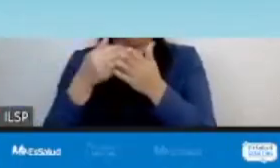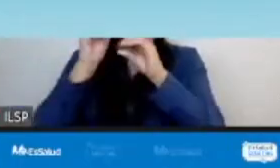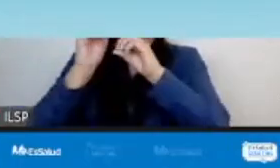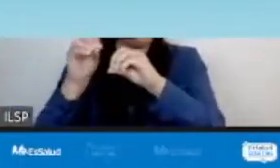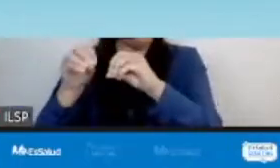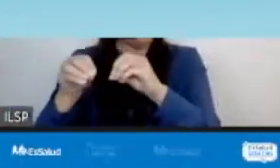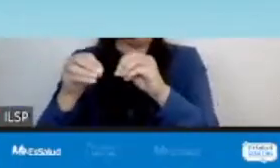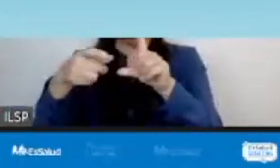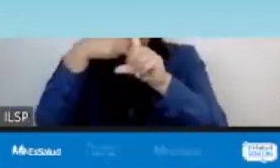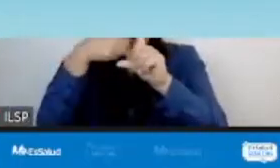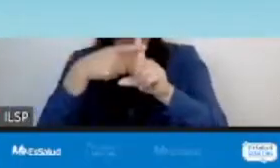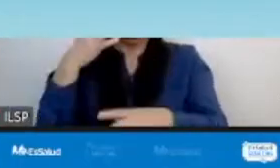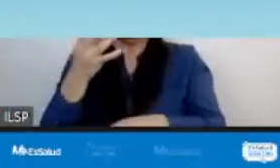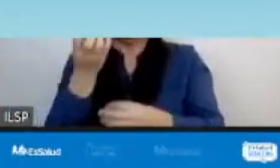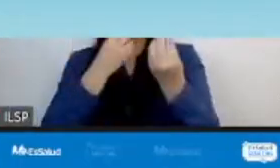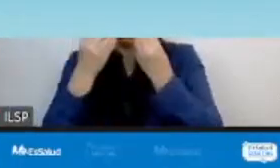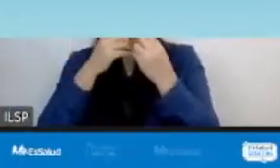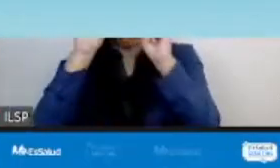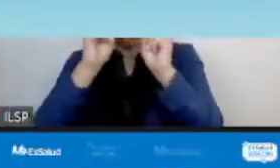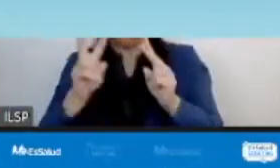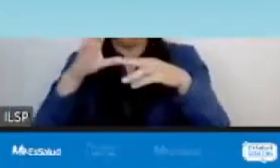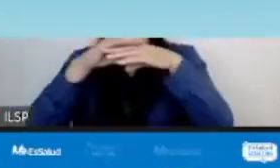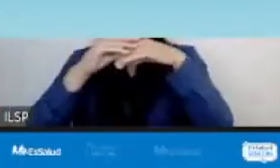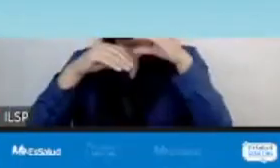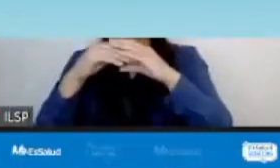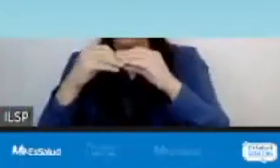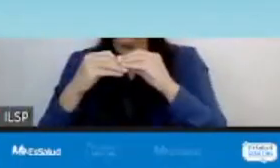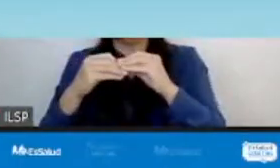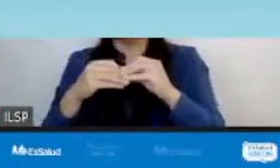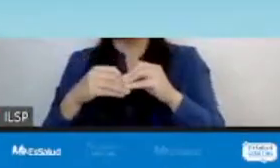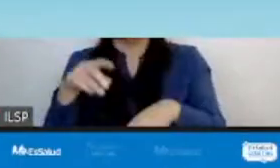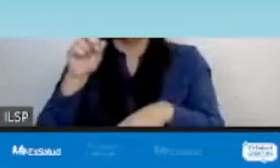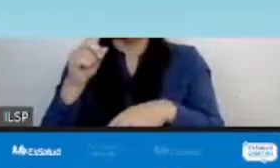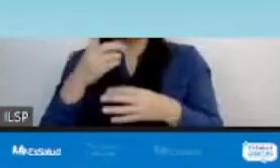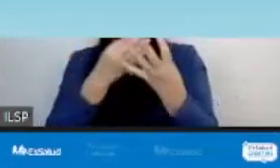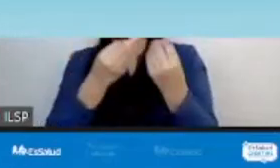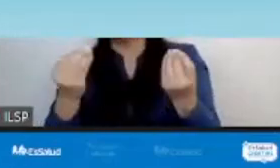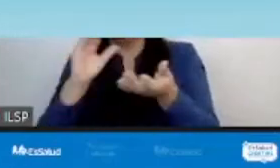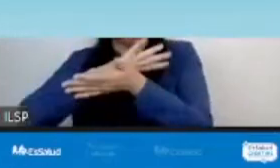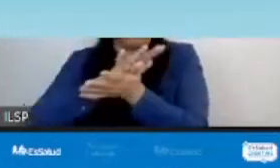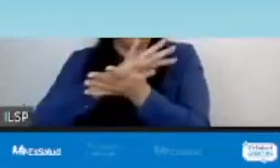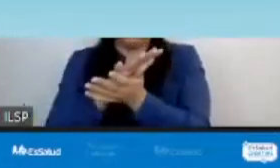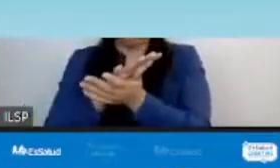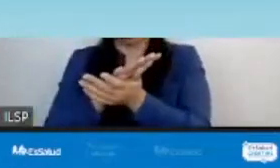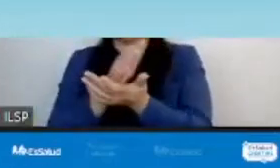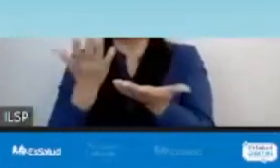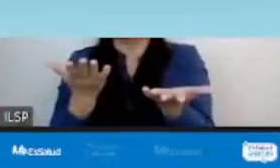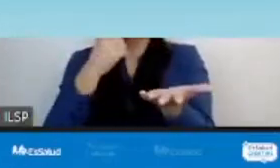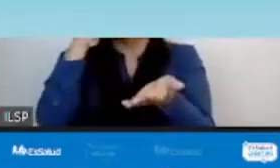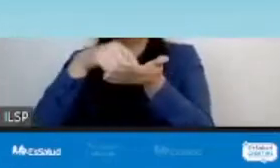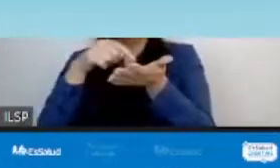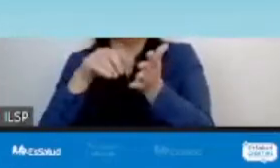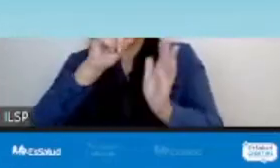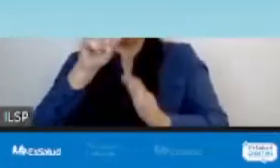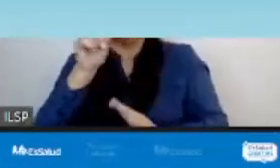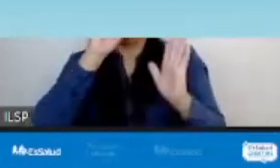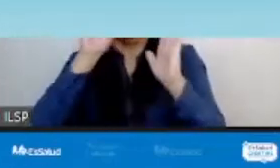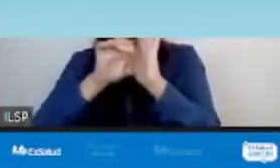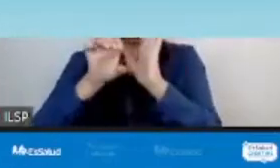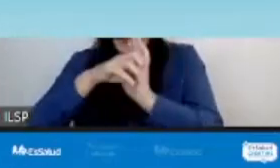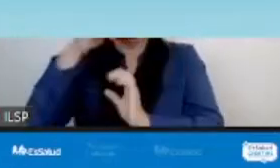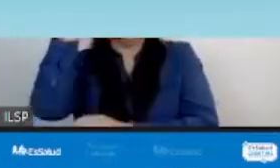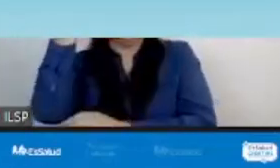comer siempre verduras, hay que comer frutas, hay que comer proteínas, no abusar los carbohidratos, pero no es, por ejemplo, lo que se tiene en mente,